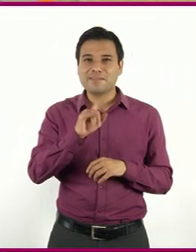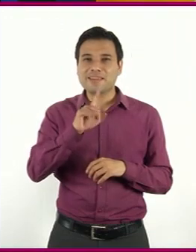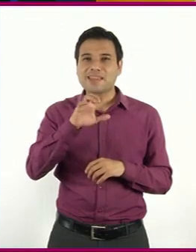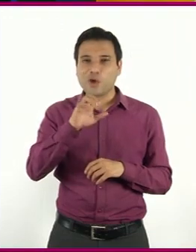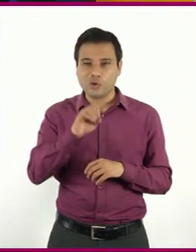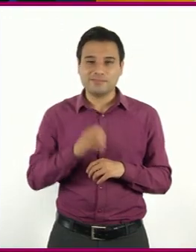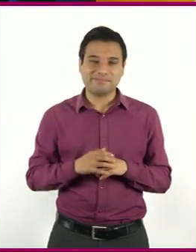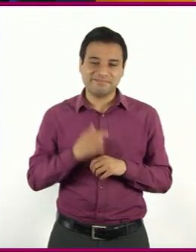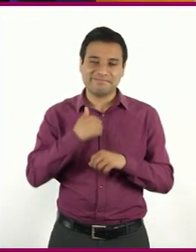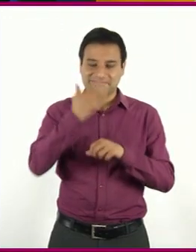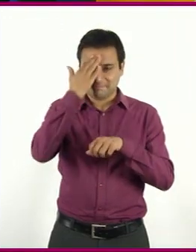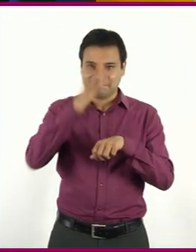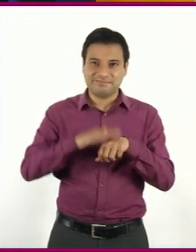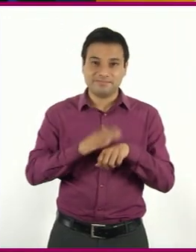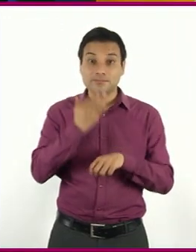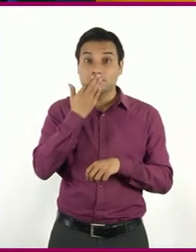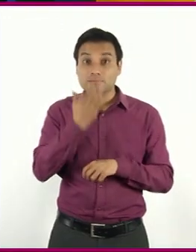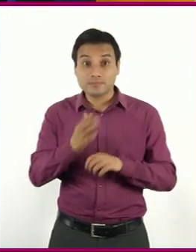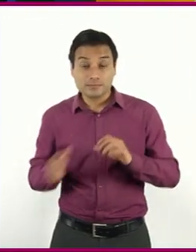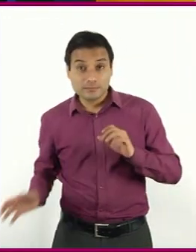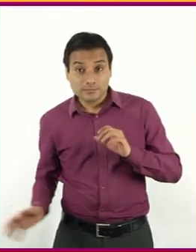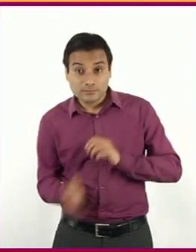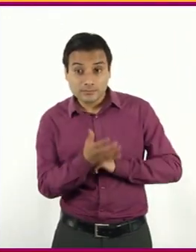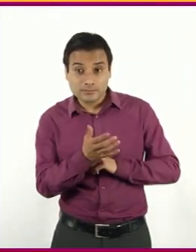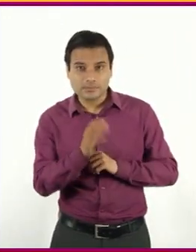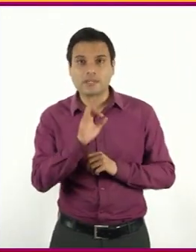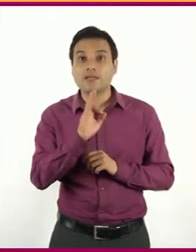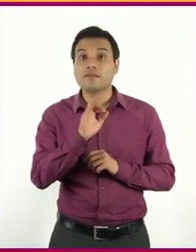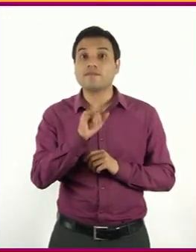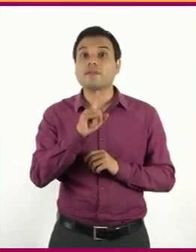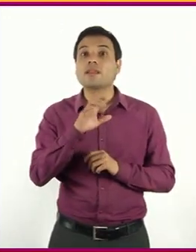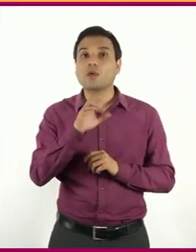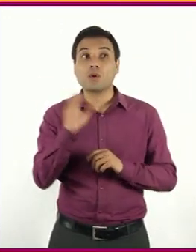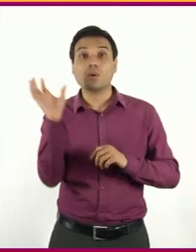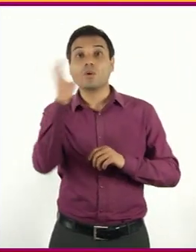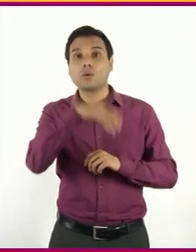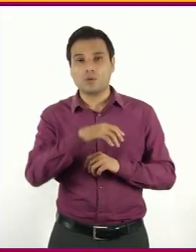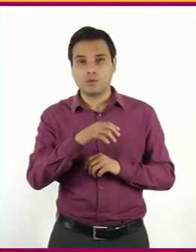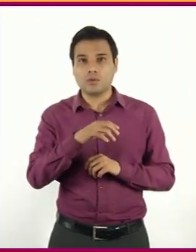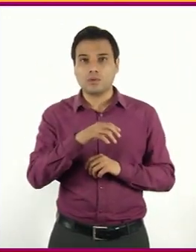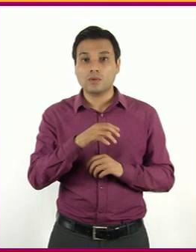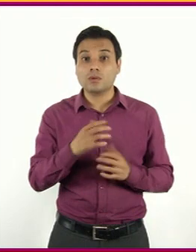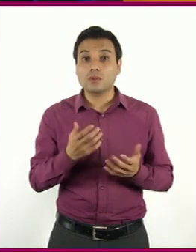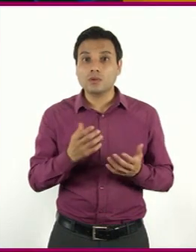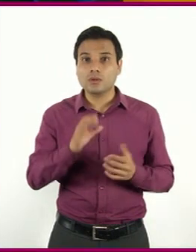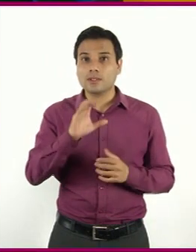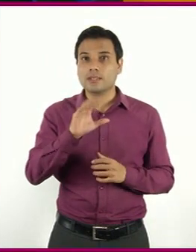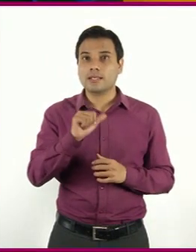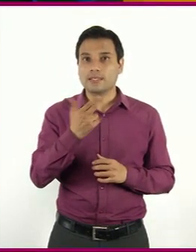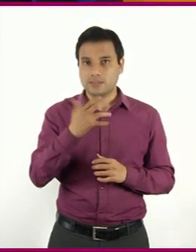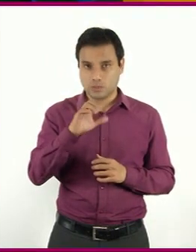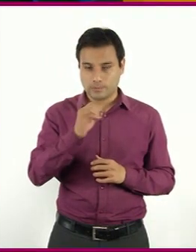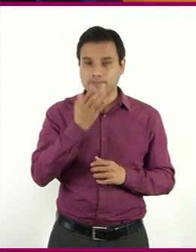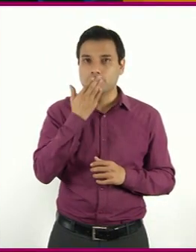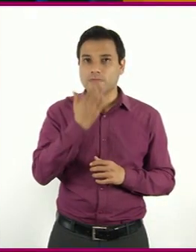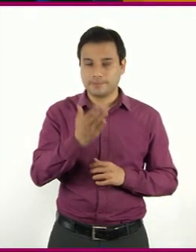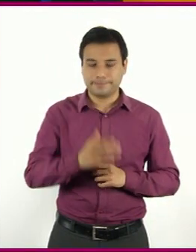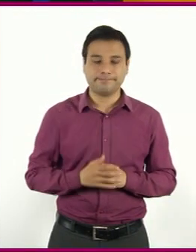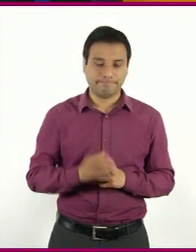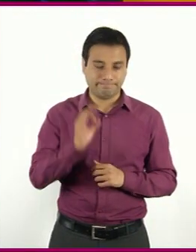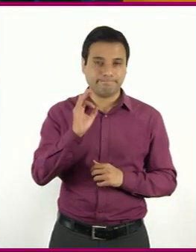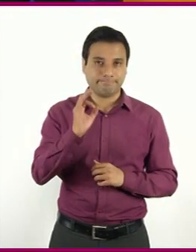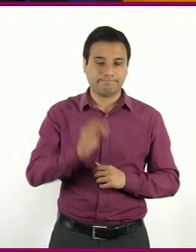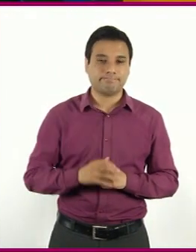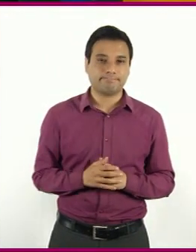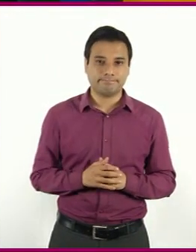Así es. Si es por abajo, es... fildeo. Si es por arriba... lanzamiento. Cacheo. Cachar. Ahí muy está, bien.